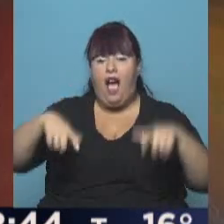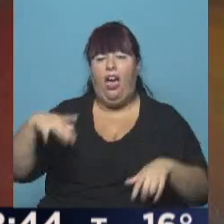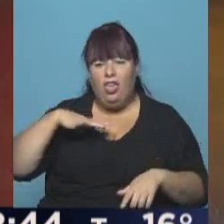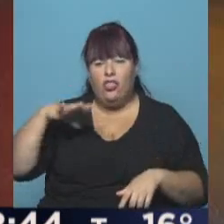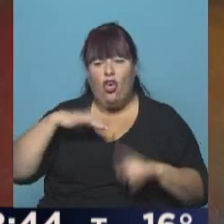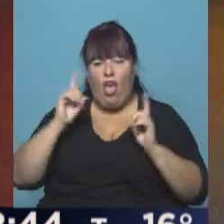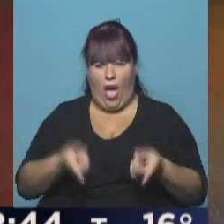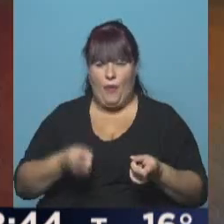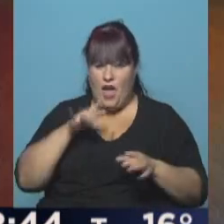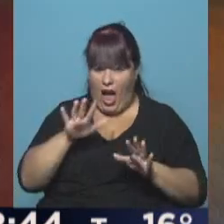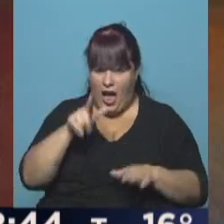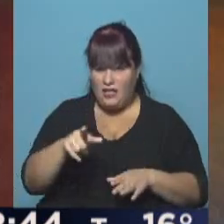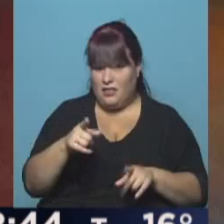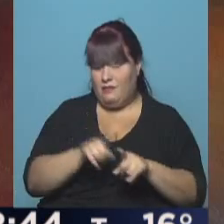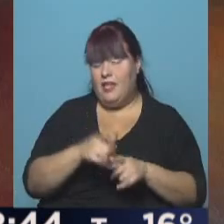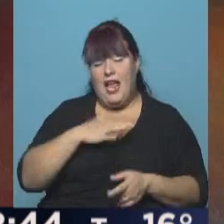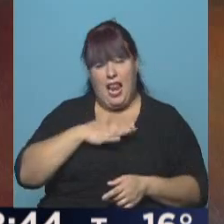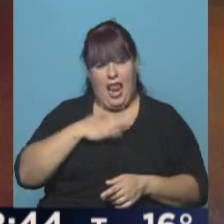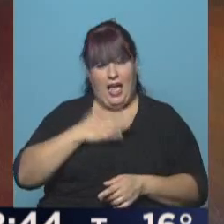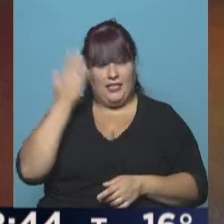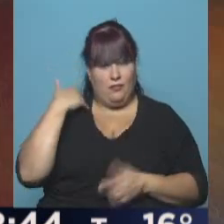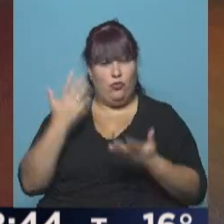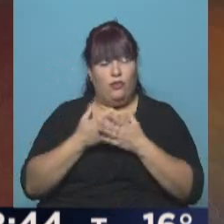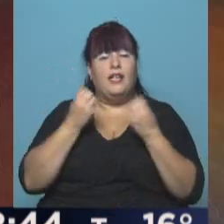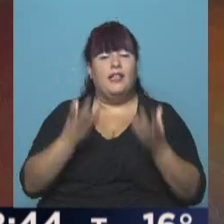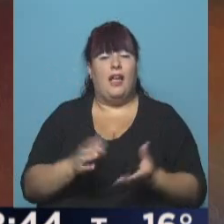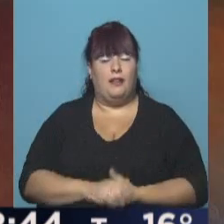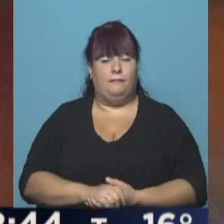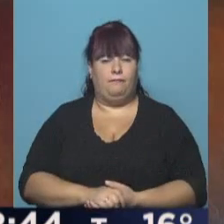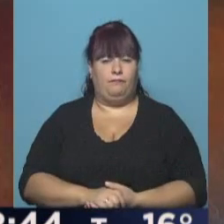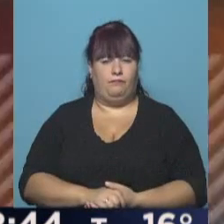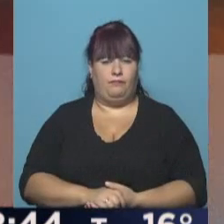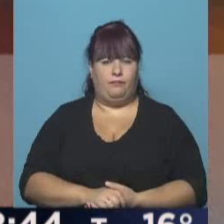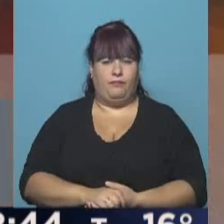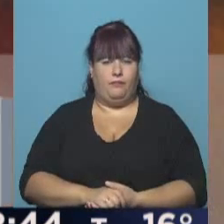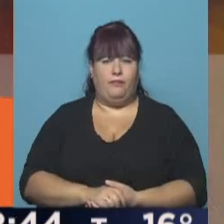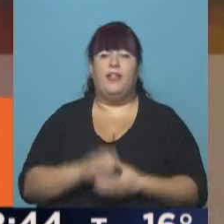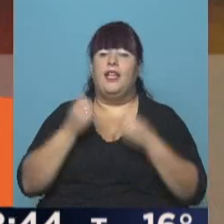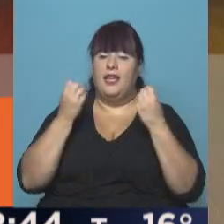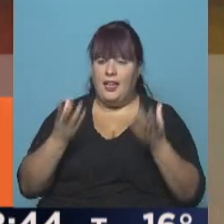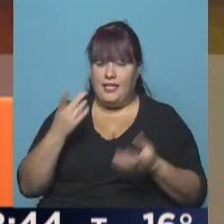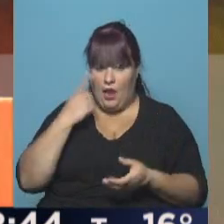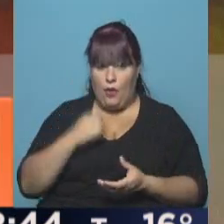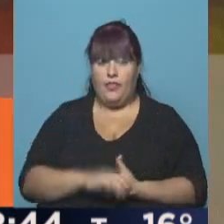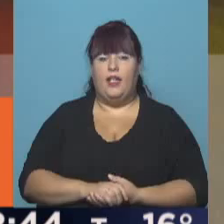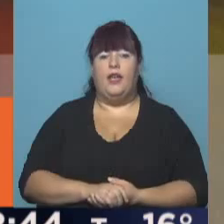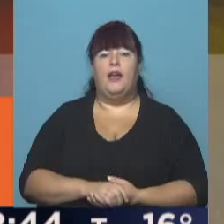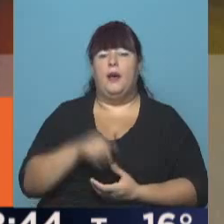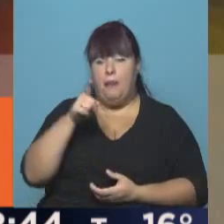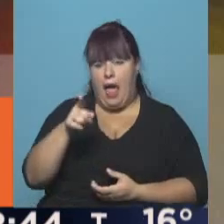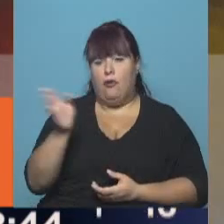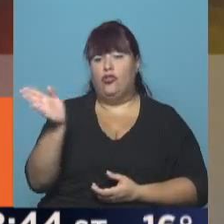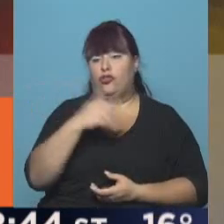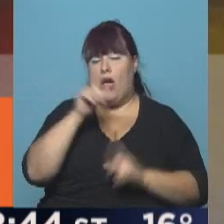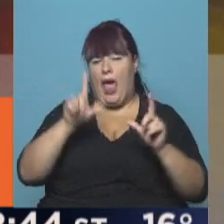siguen habiendo hechos como el que lamentablemente padecemos. ¿Cómo estás? ¿Qué tal? Buen día, Juan Carlos, para vos y para